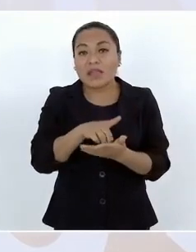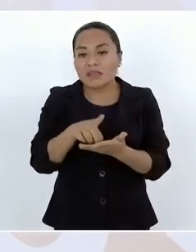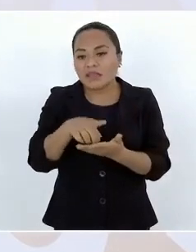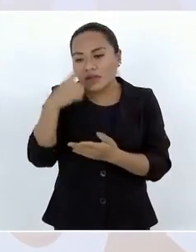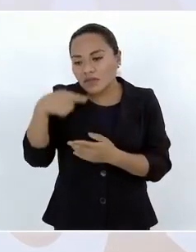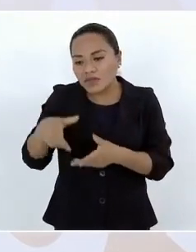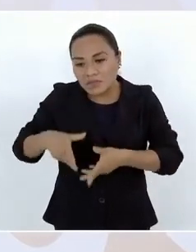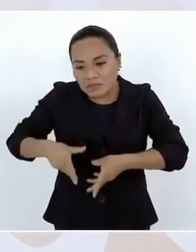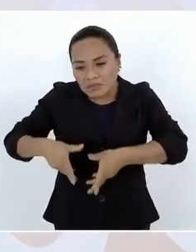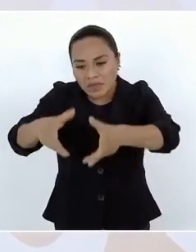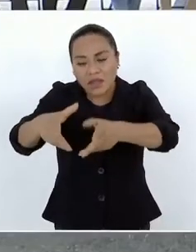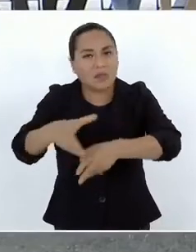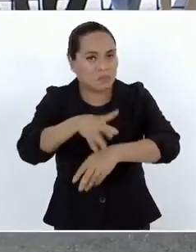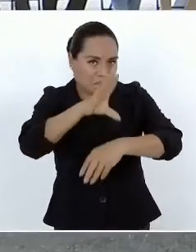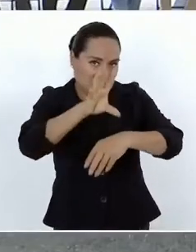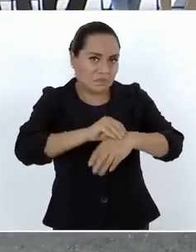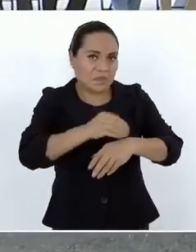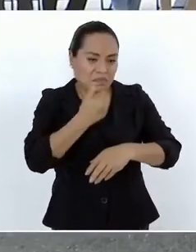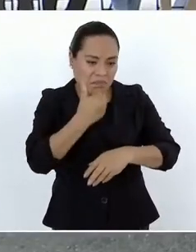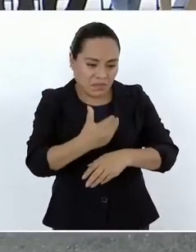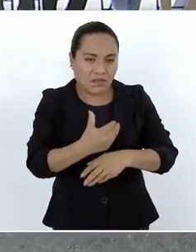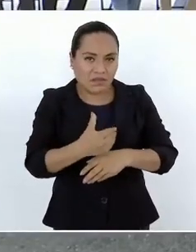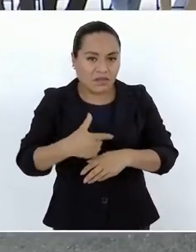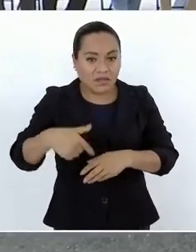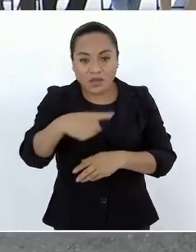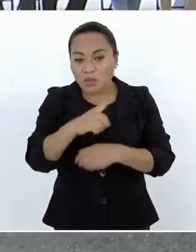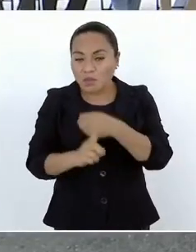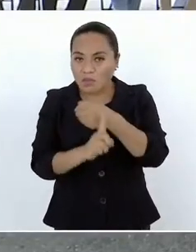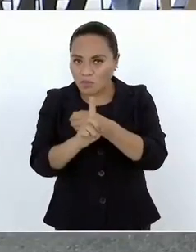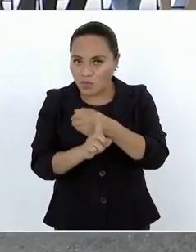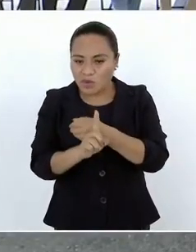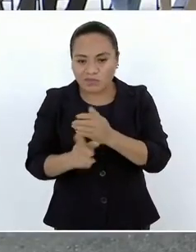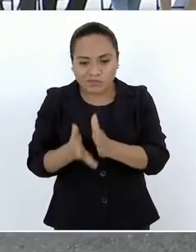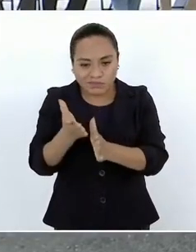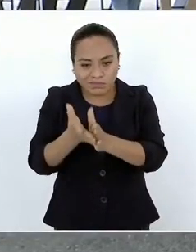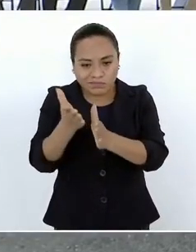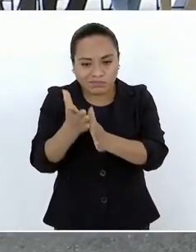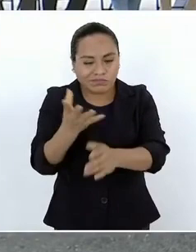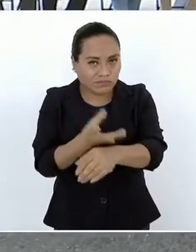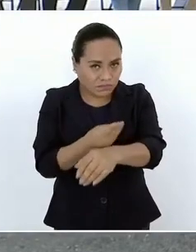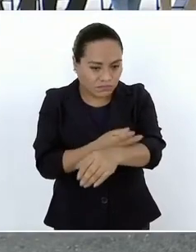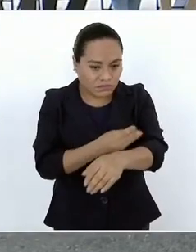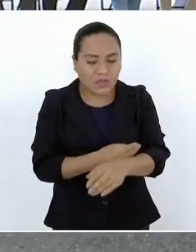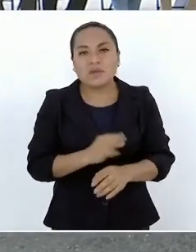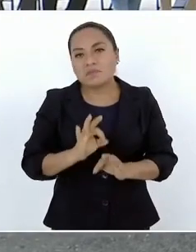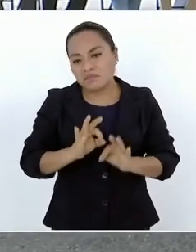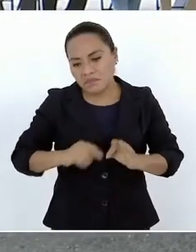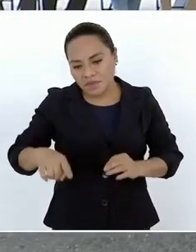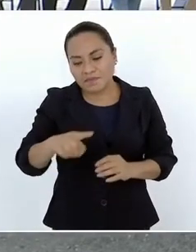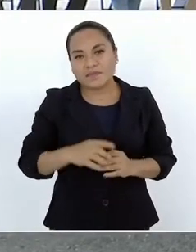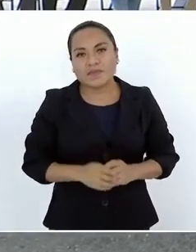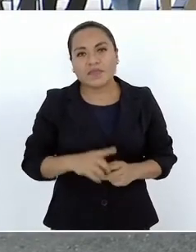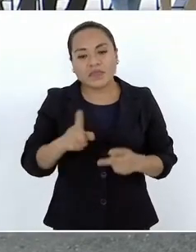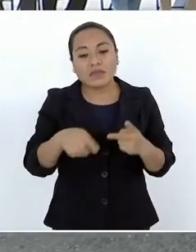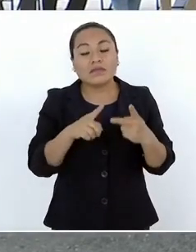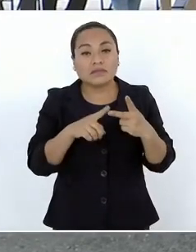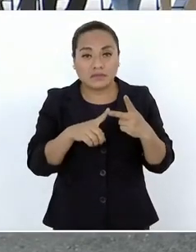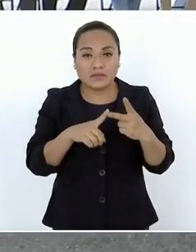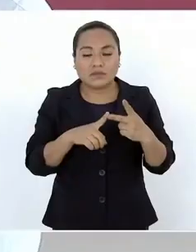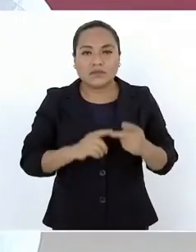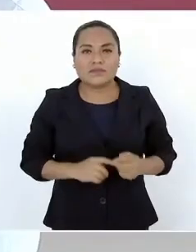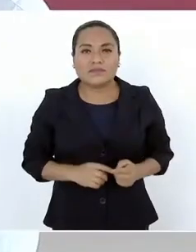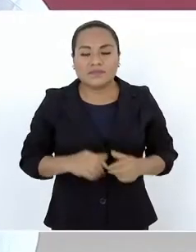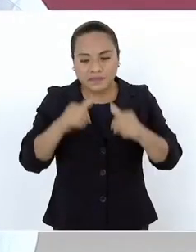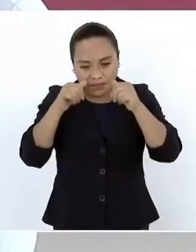para que se llevaran a cabo sin problemas las obras de rehabilitación. Y el segundo objetivo,